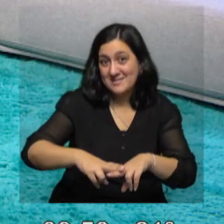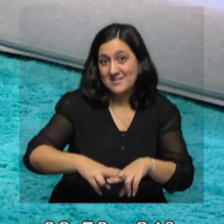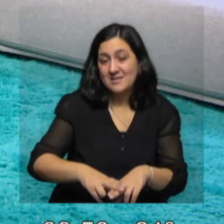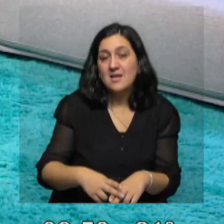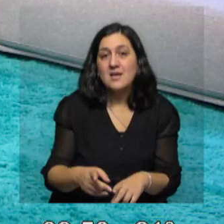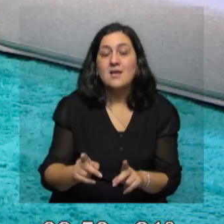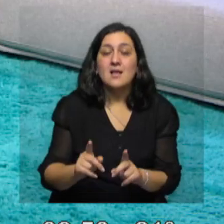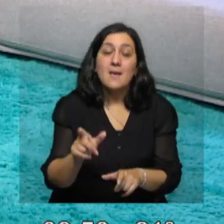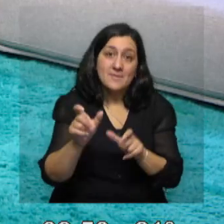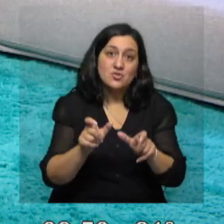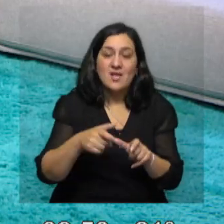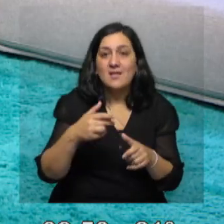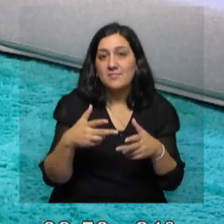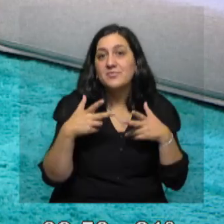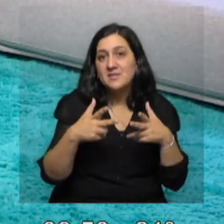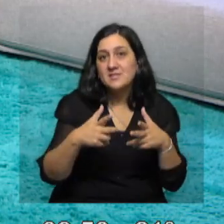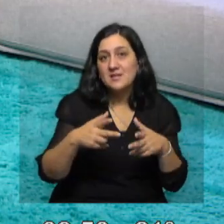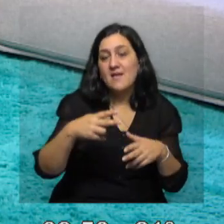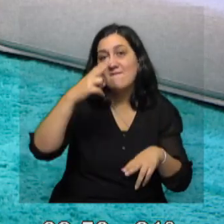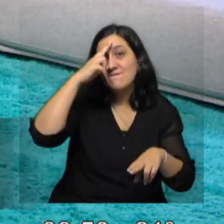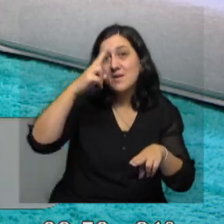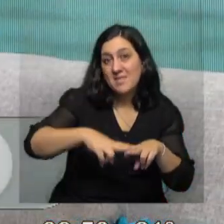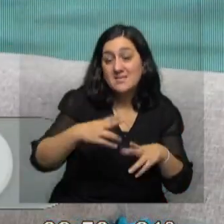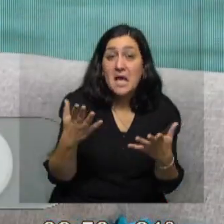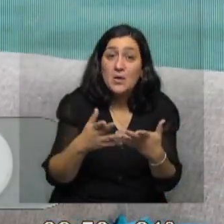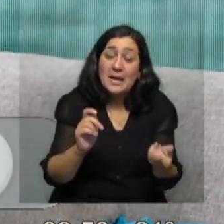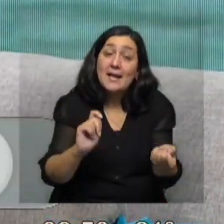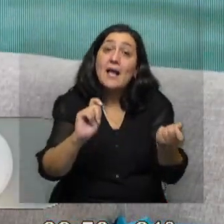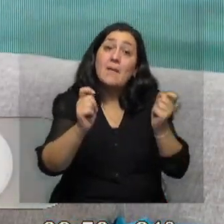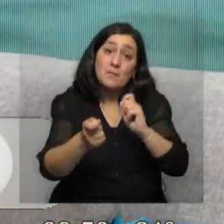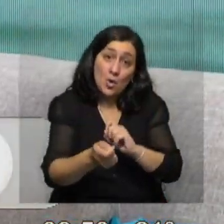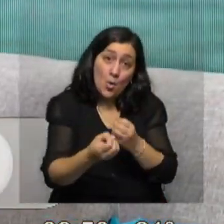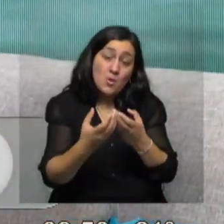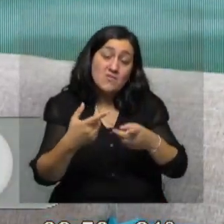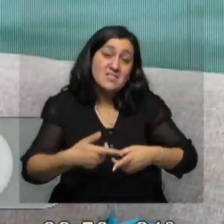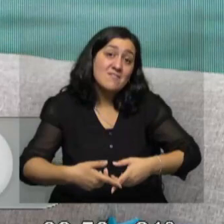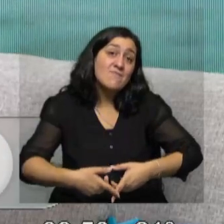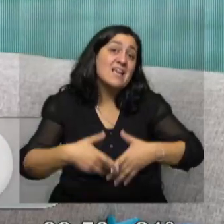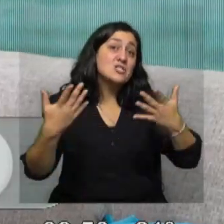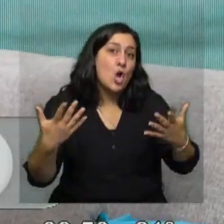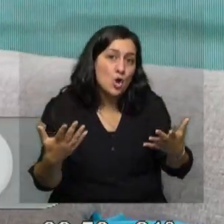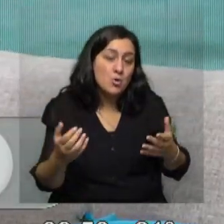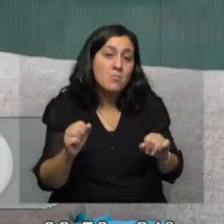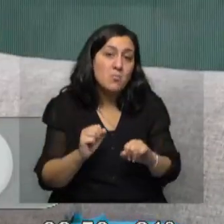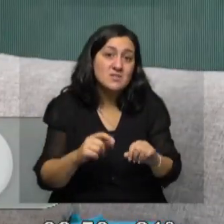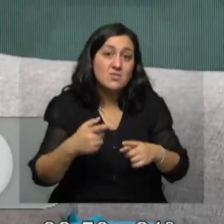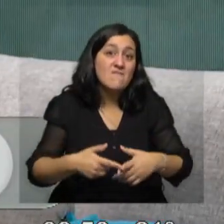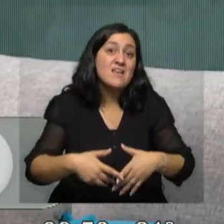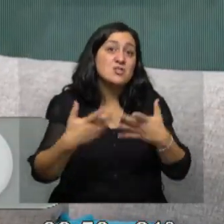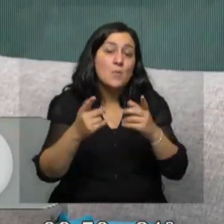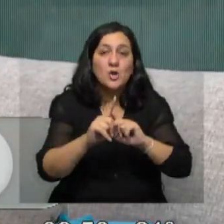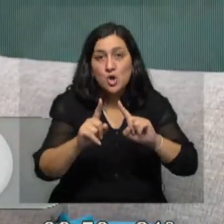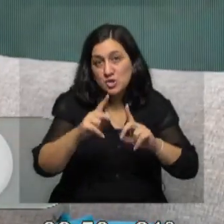dice enfermedades, que era el ETS. Hoy decimos infecciones porque podemos contagiarnos, tener una infección y eso no